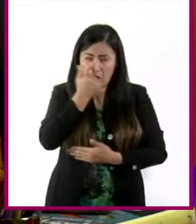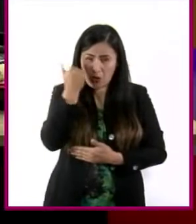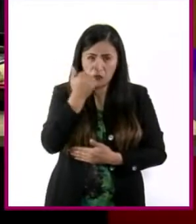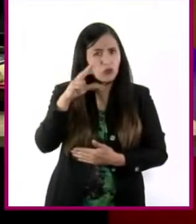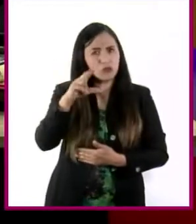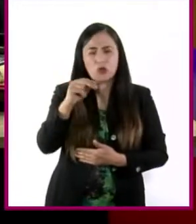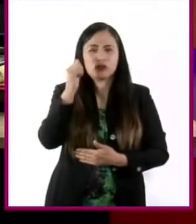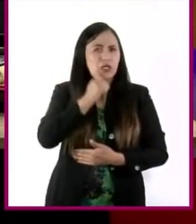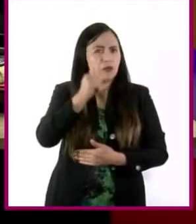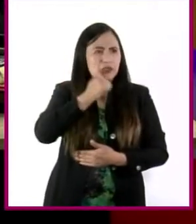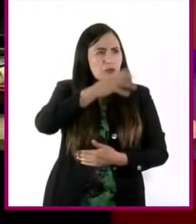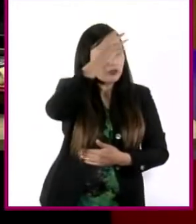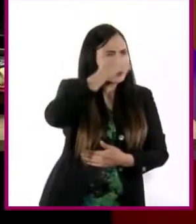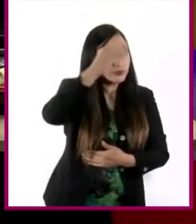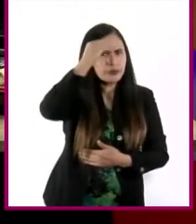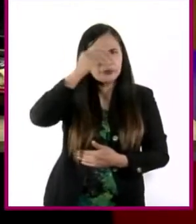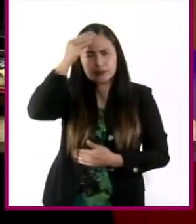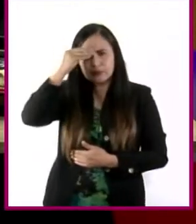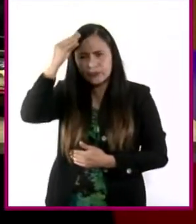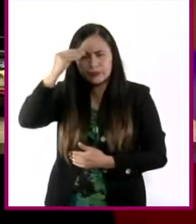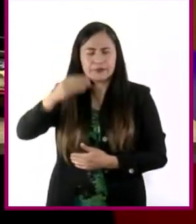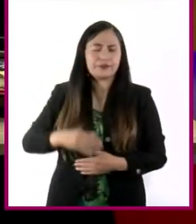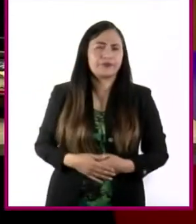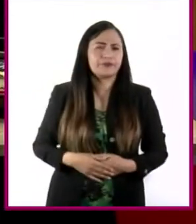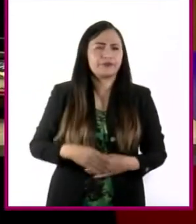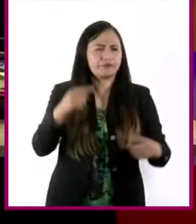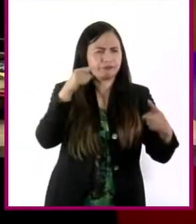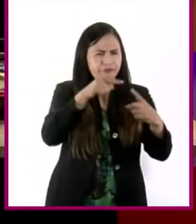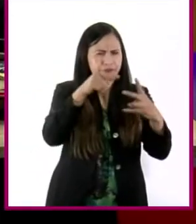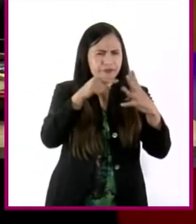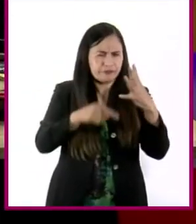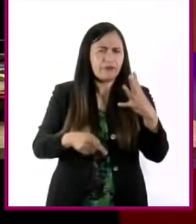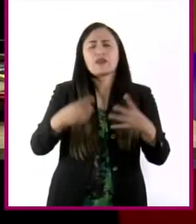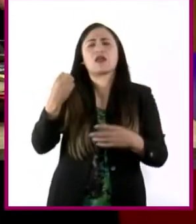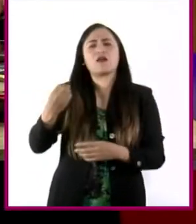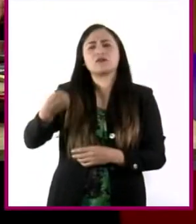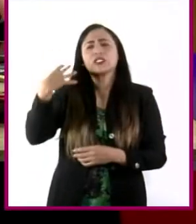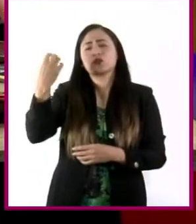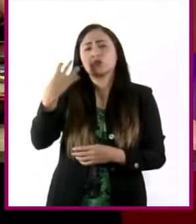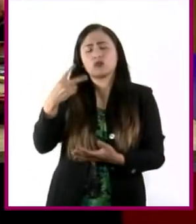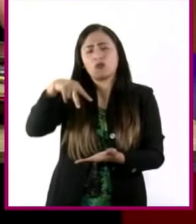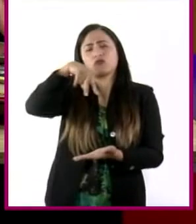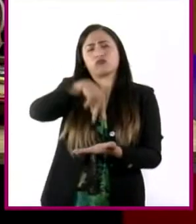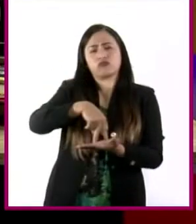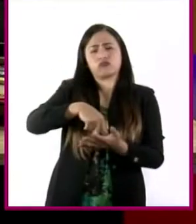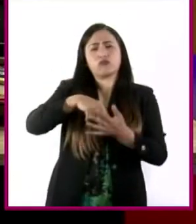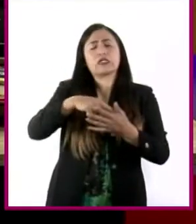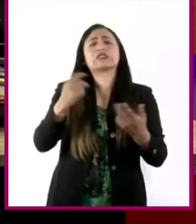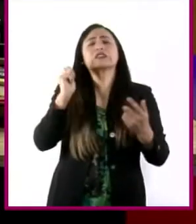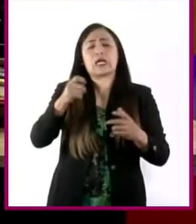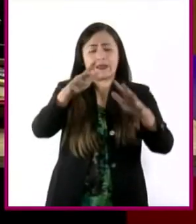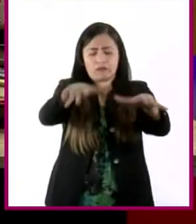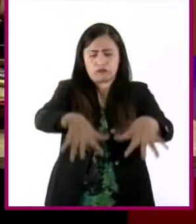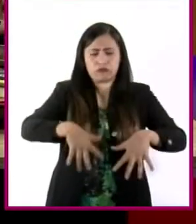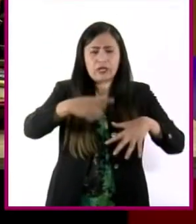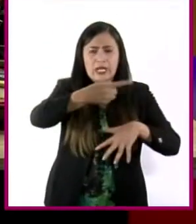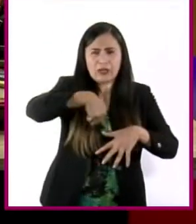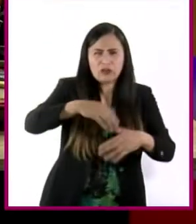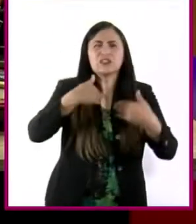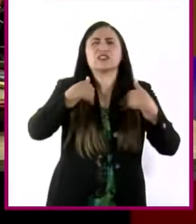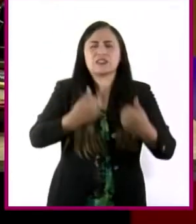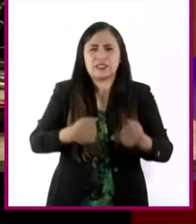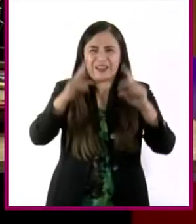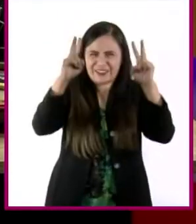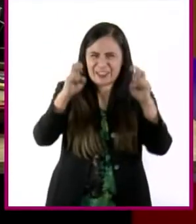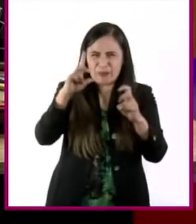lugar. En este sentido, el objetivo específico de tu discurso sería que tu audiencia comprendiera qué es la dislexia, supiera